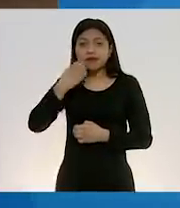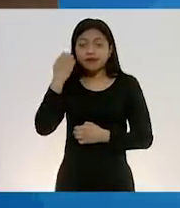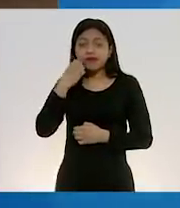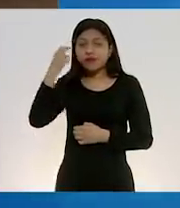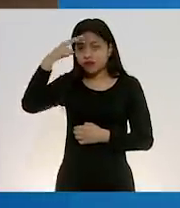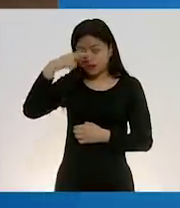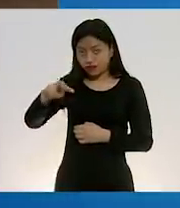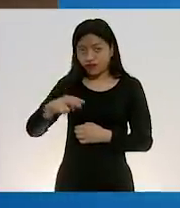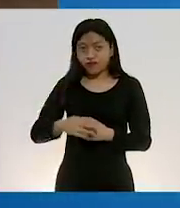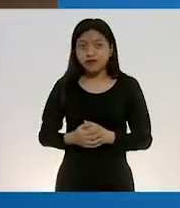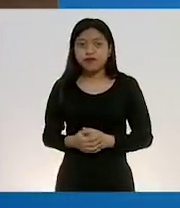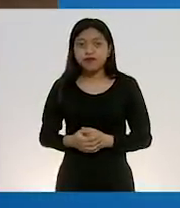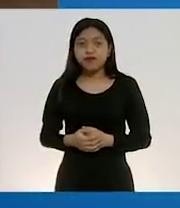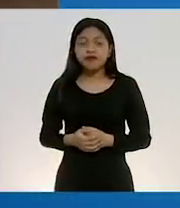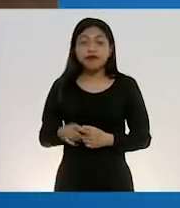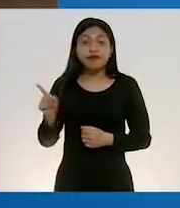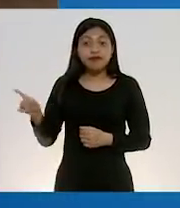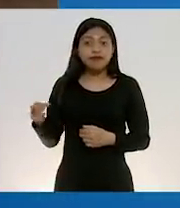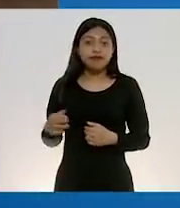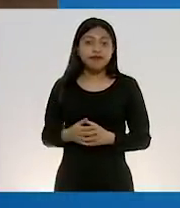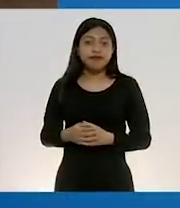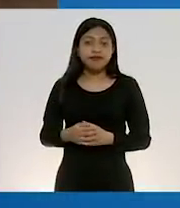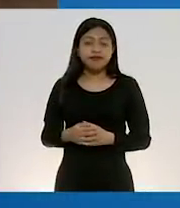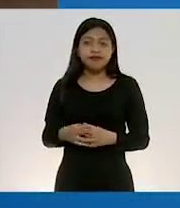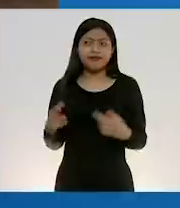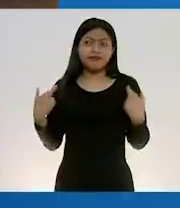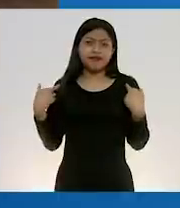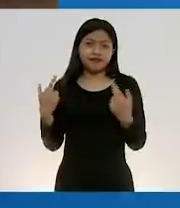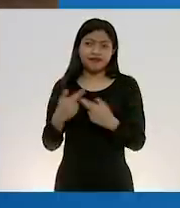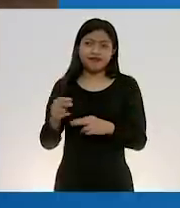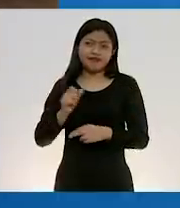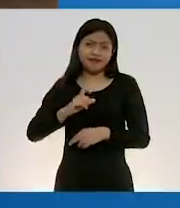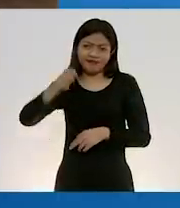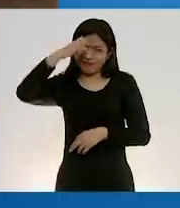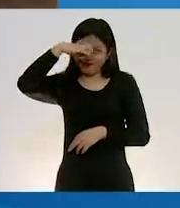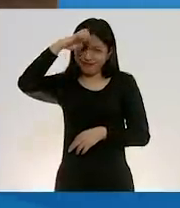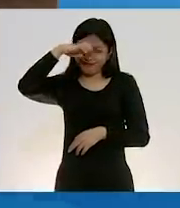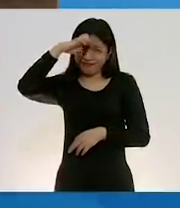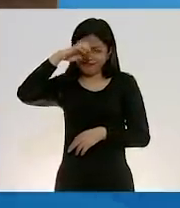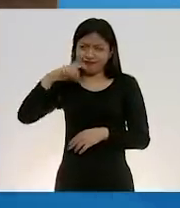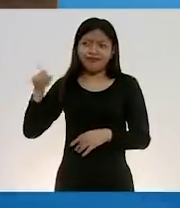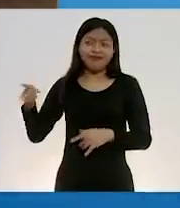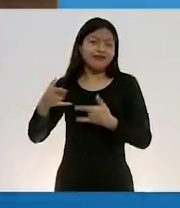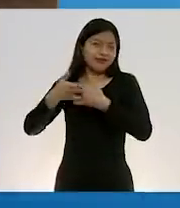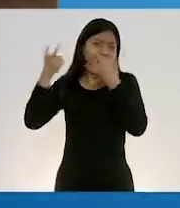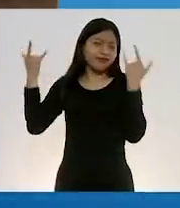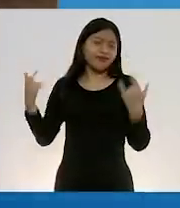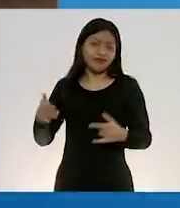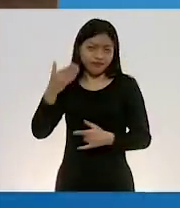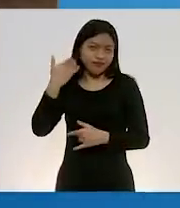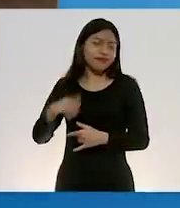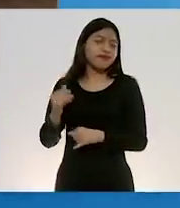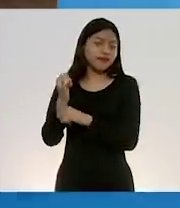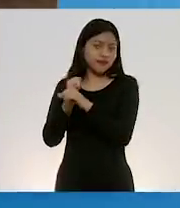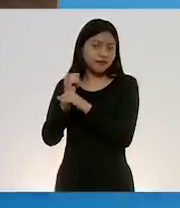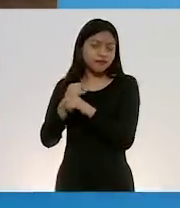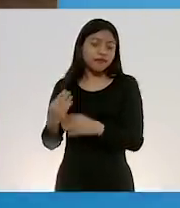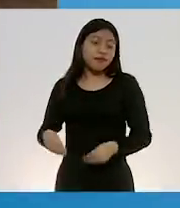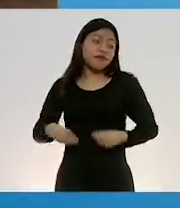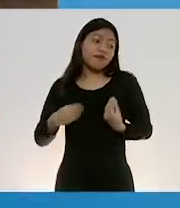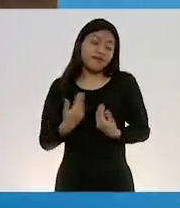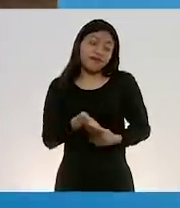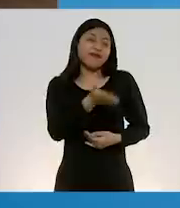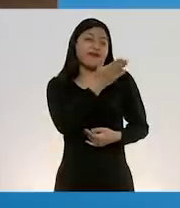México, una de nuestras más grandes expertas en la historia de la vida cotidiana en